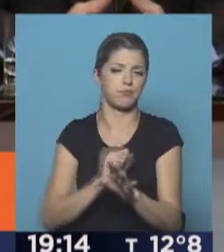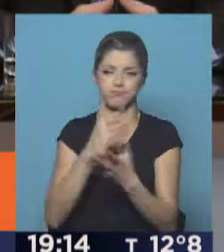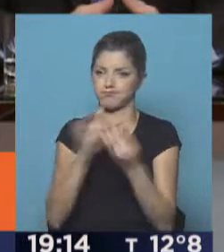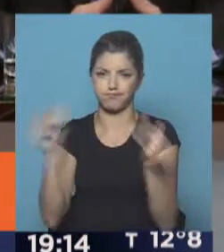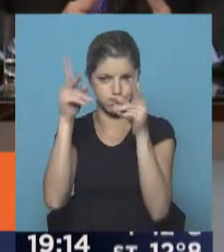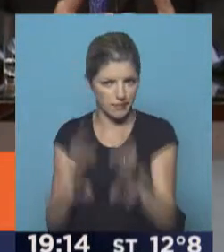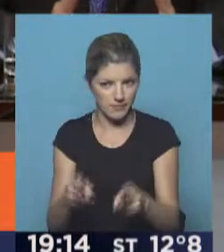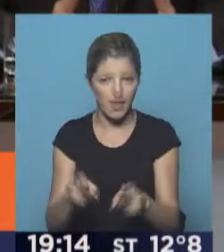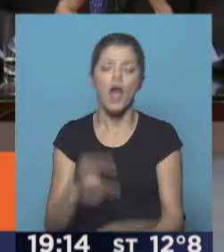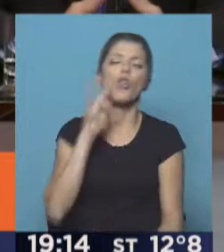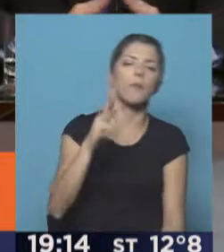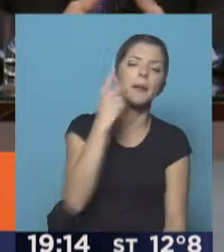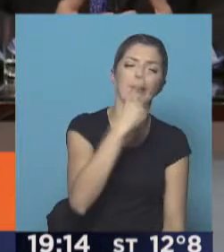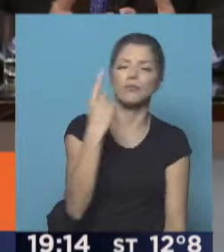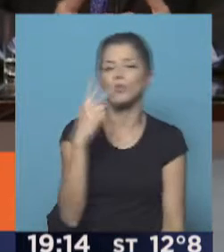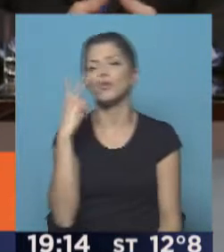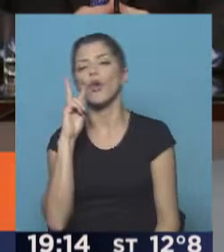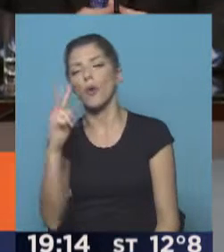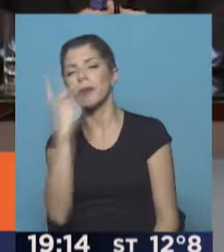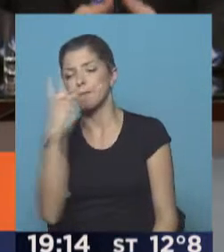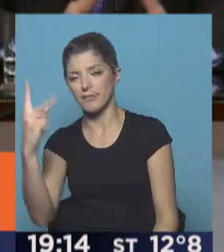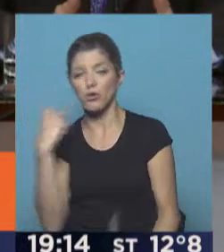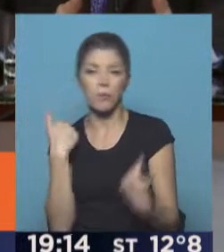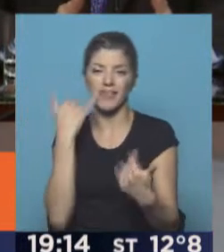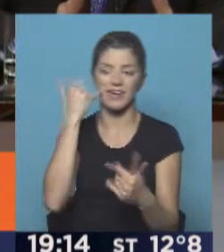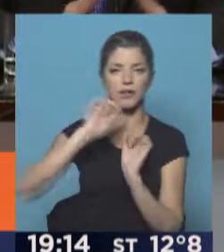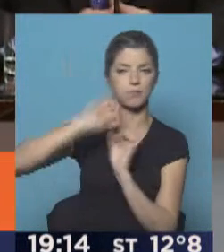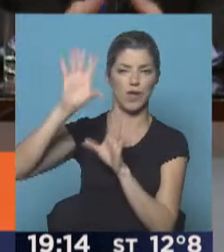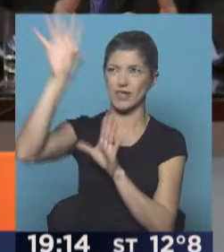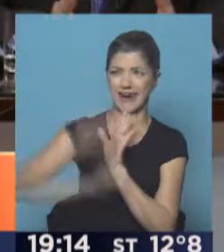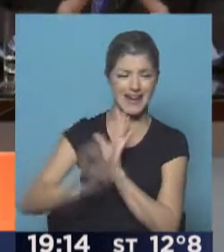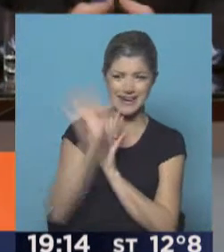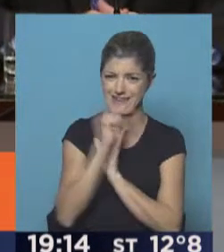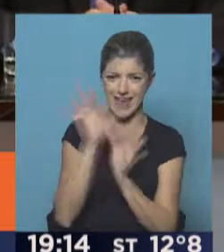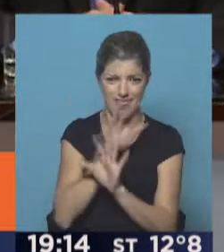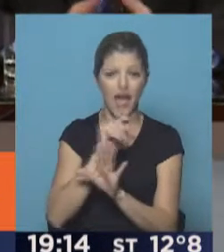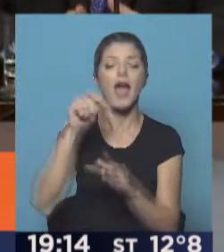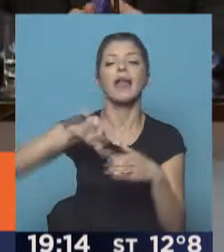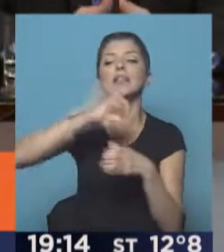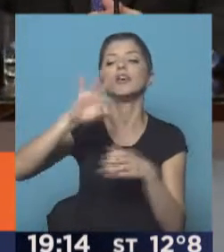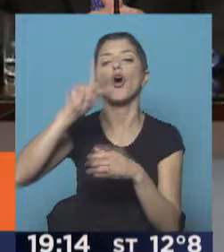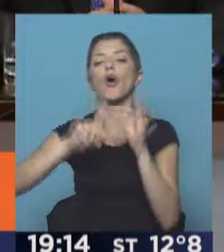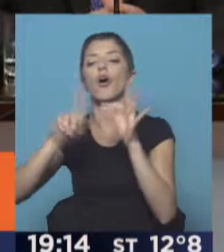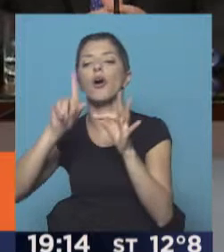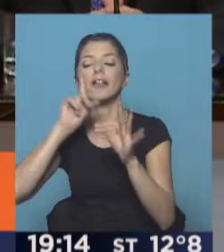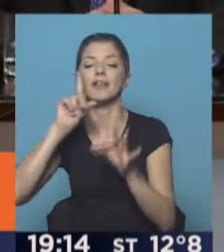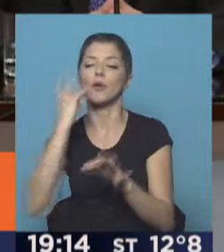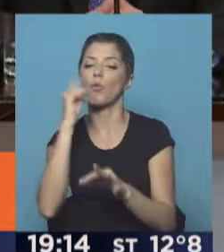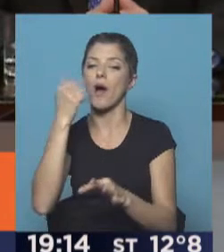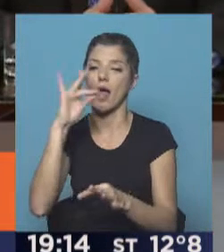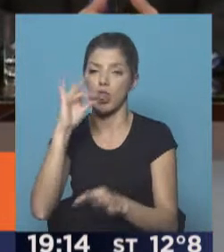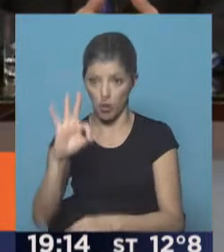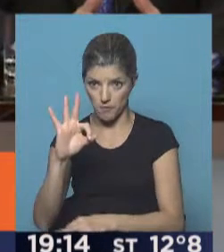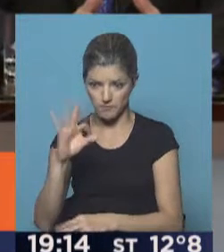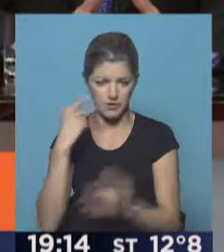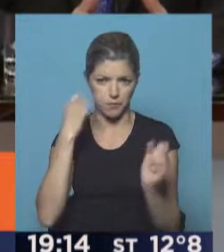podríamos estar independizándonos de lo que significa el gas natural líquido o licuado que recibimos en Escobar y en Bahía Blanca.